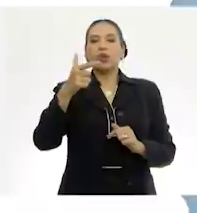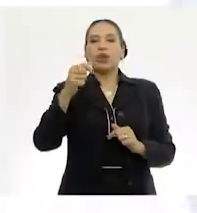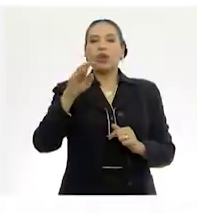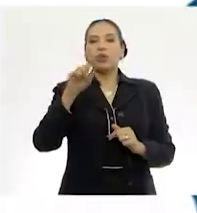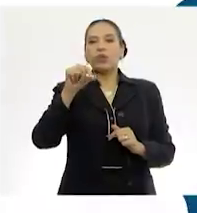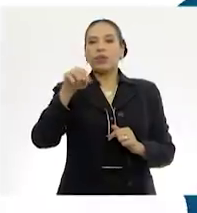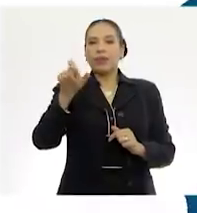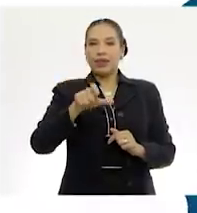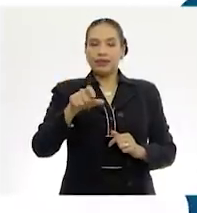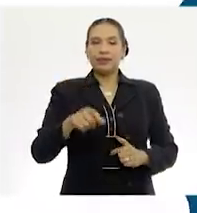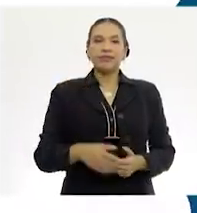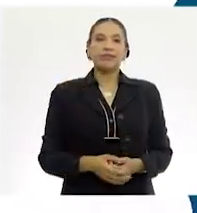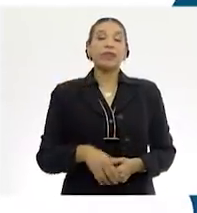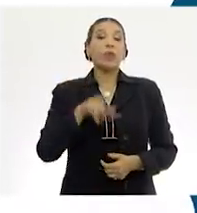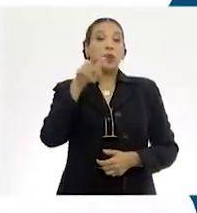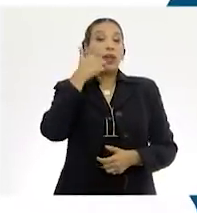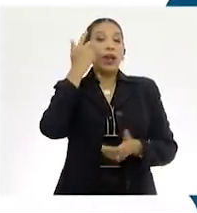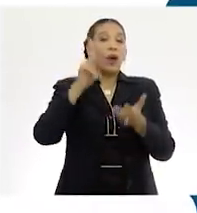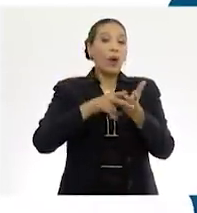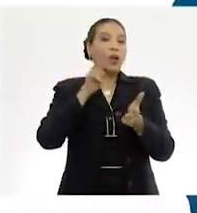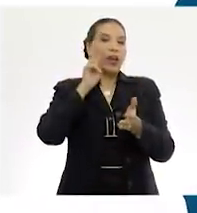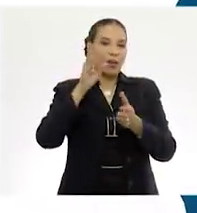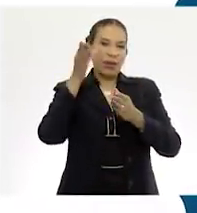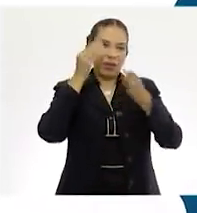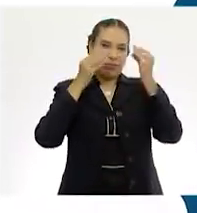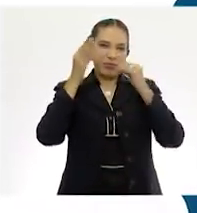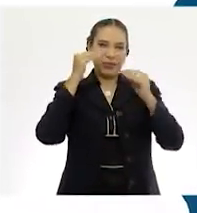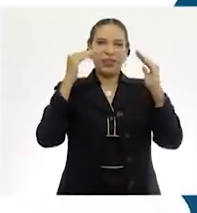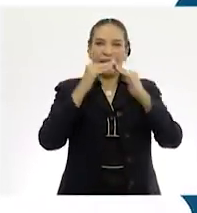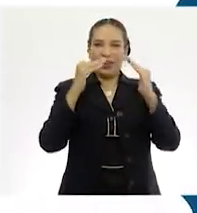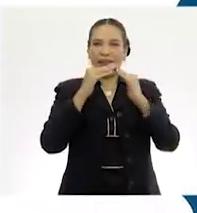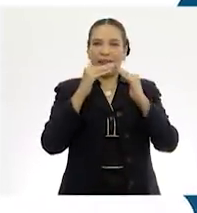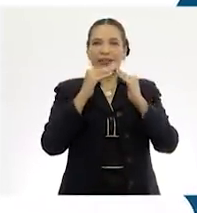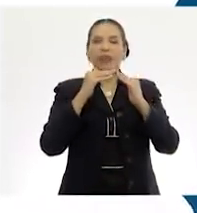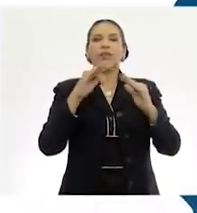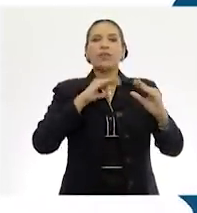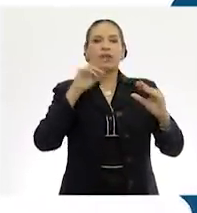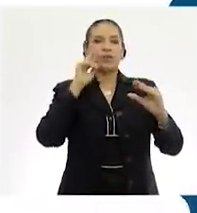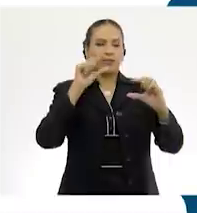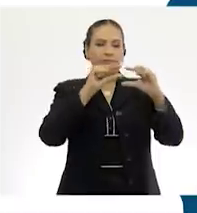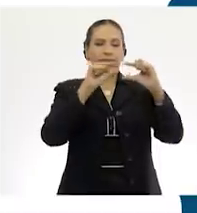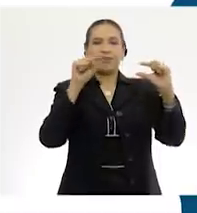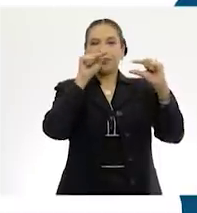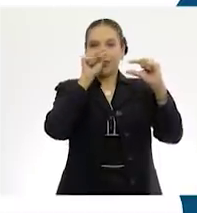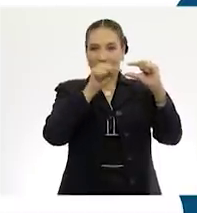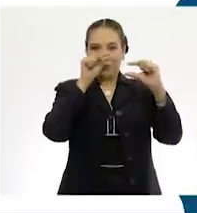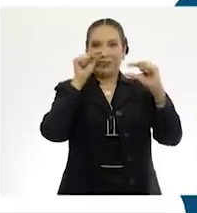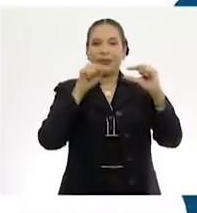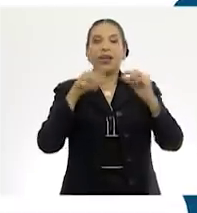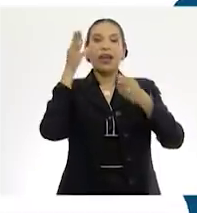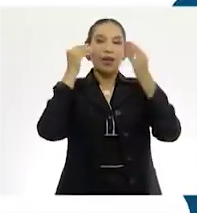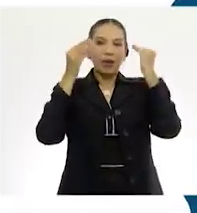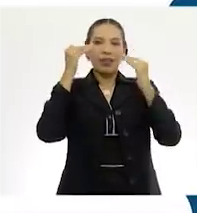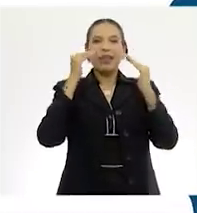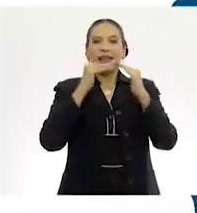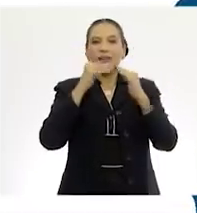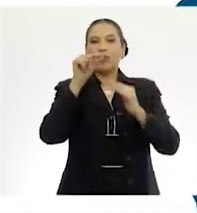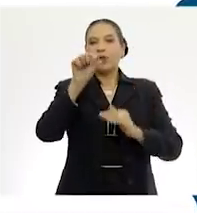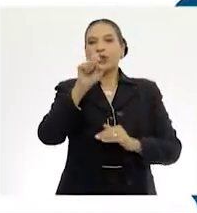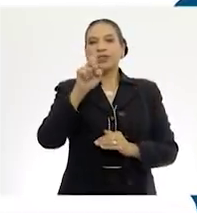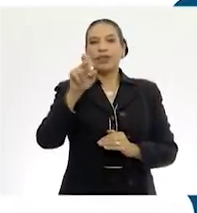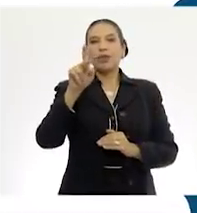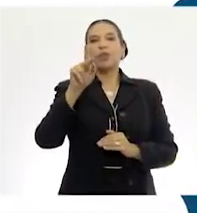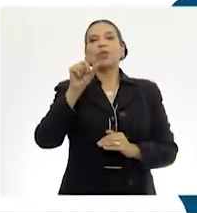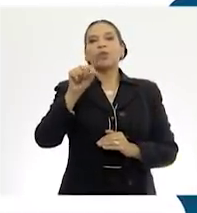conalitec.sep.gob.mx. Si quieres volver a ver el programa de Aprende en Casa, lo puedes encontrar en la siguiente liga,